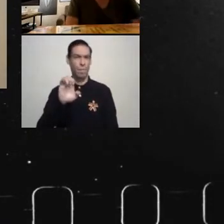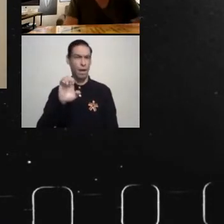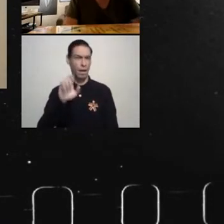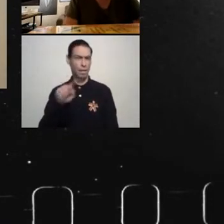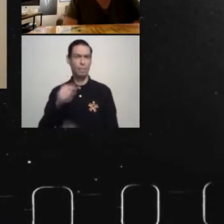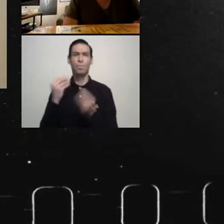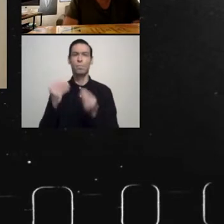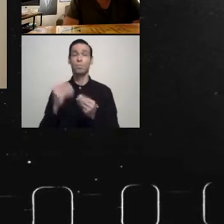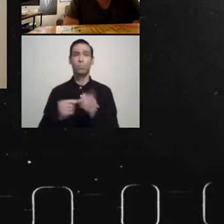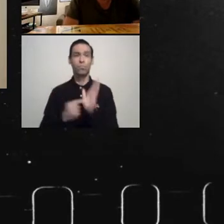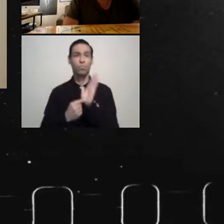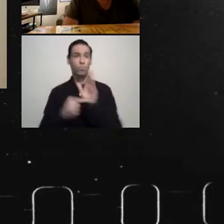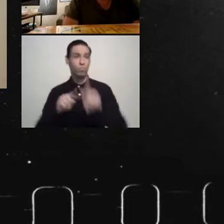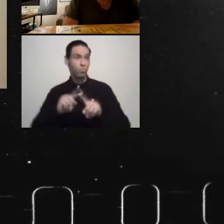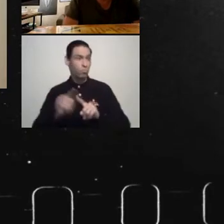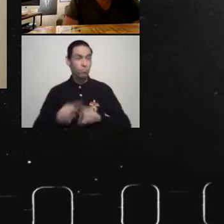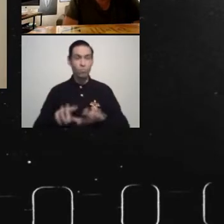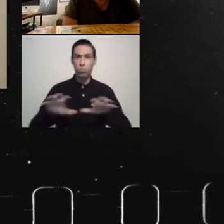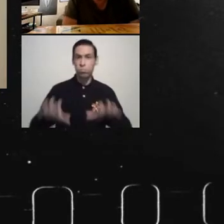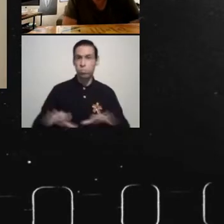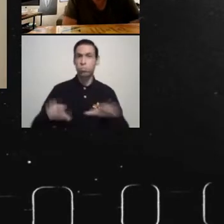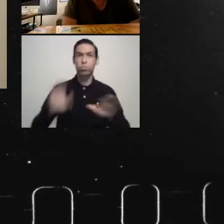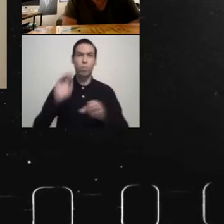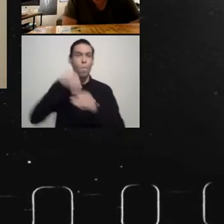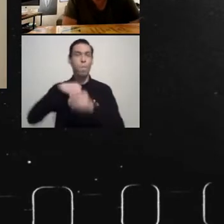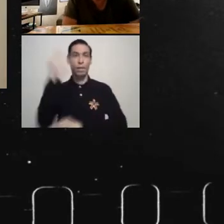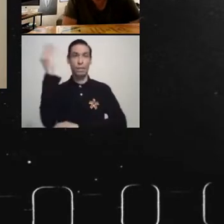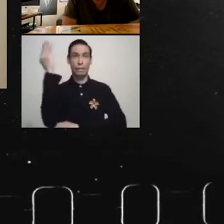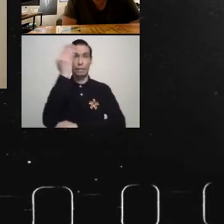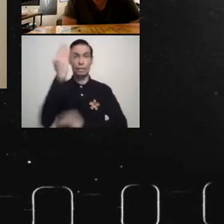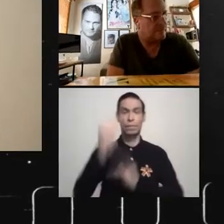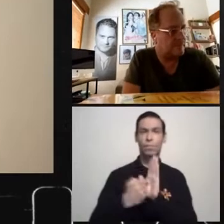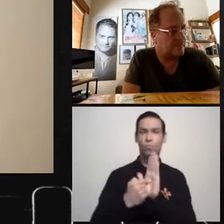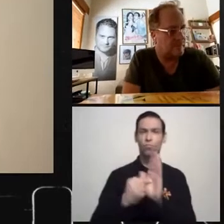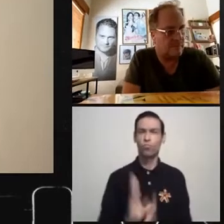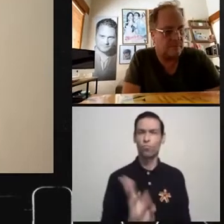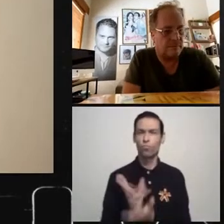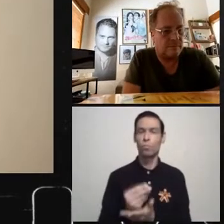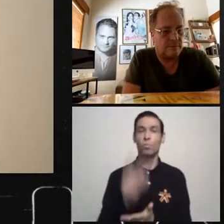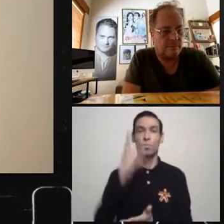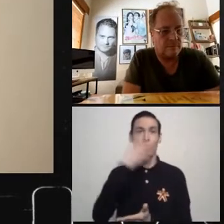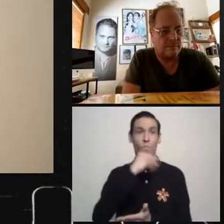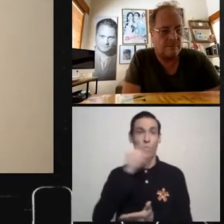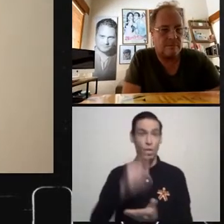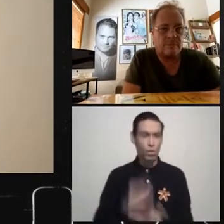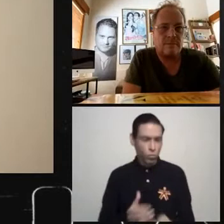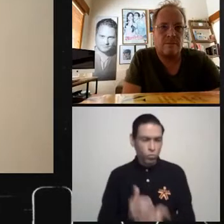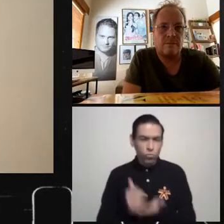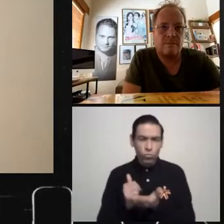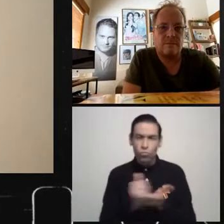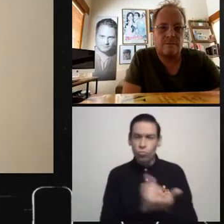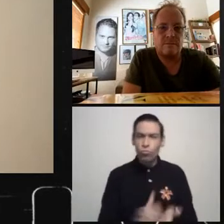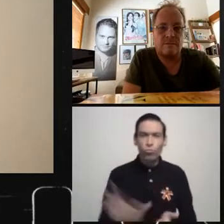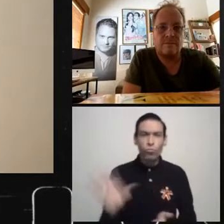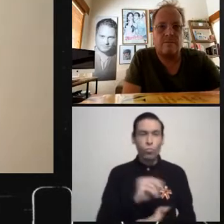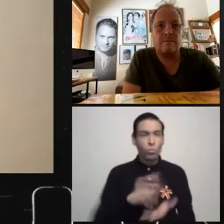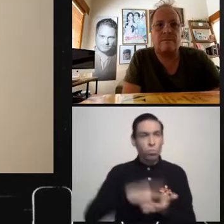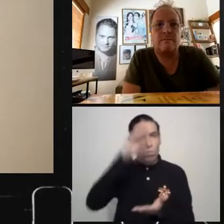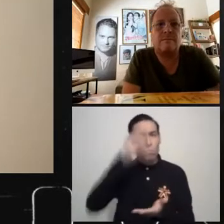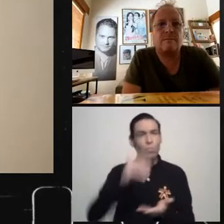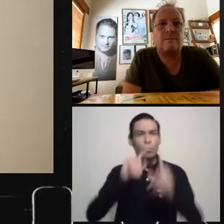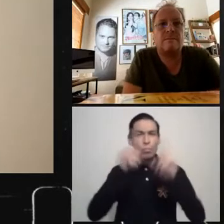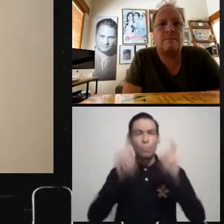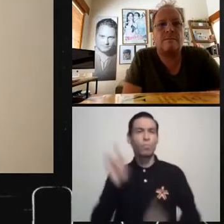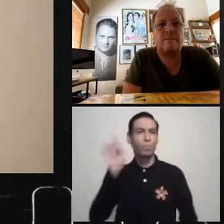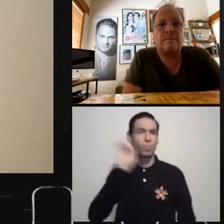cine, pues todas estas cosas maravillosas que implica este arte y este campo audiovisual para todos nosotros. Entonces, en primera instancia, le doy la